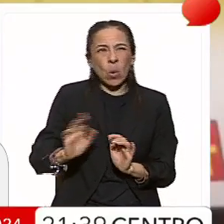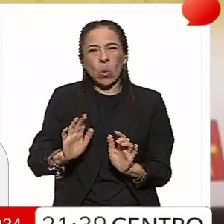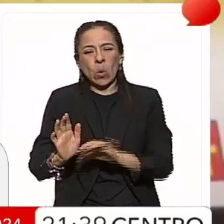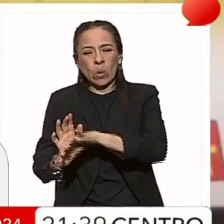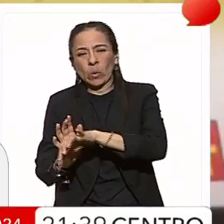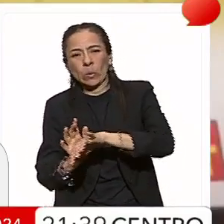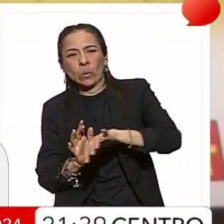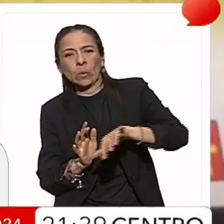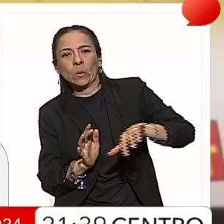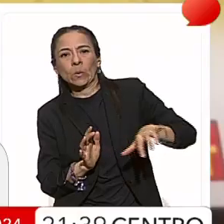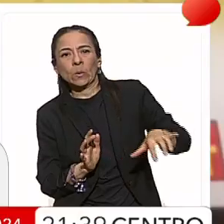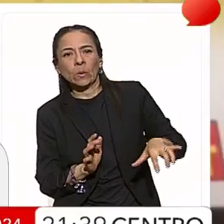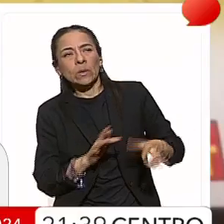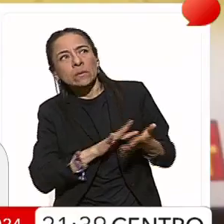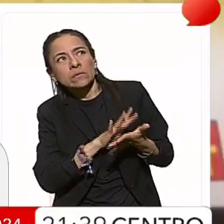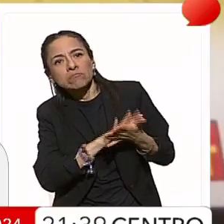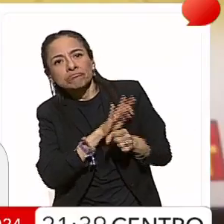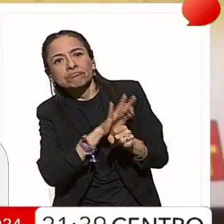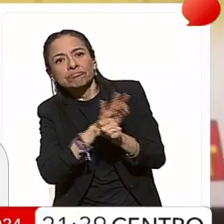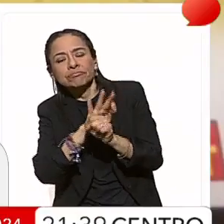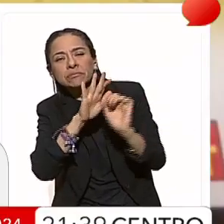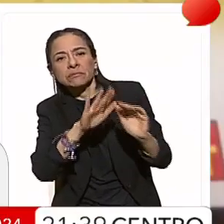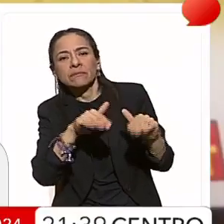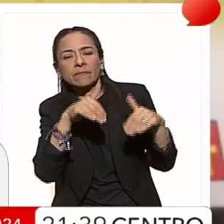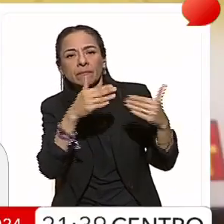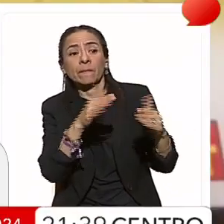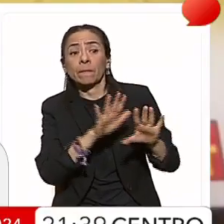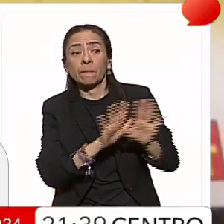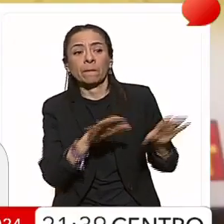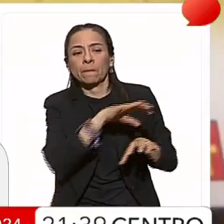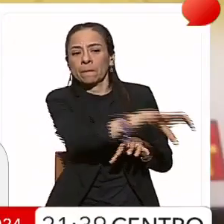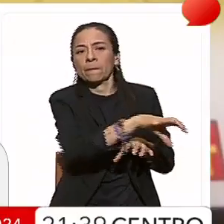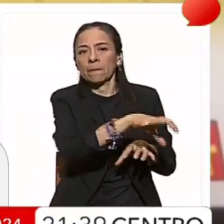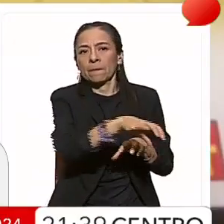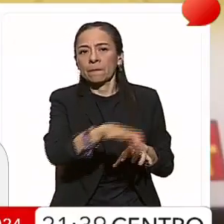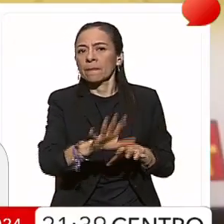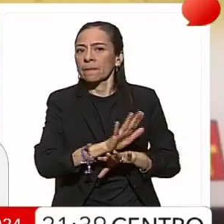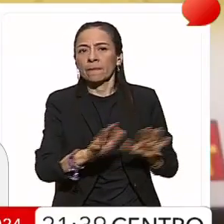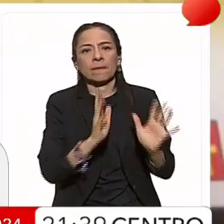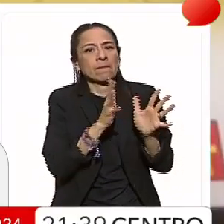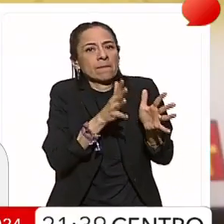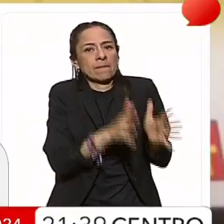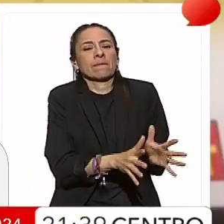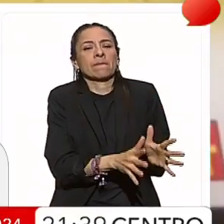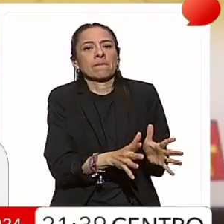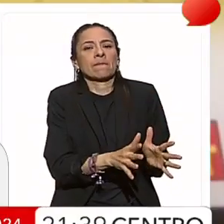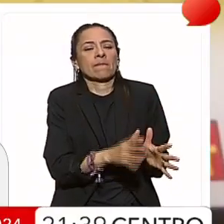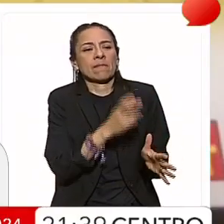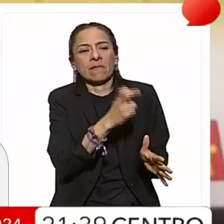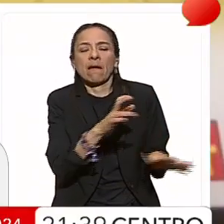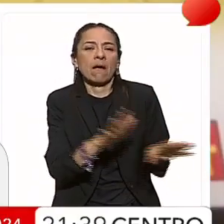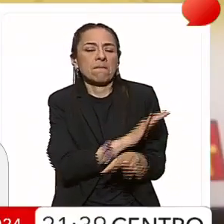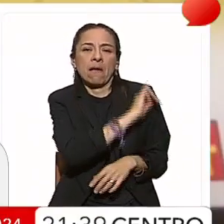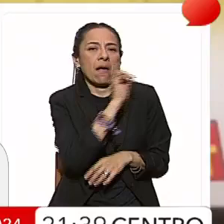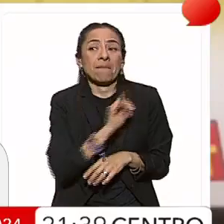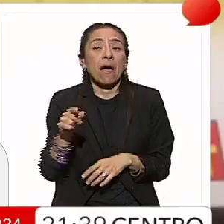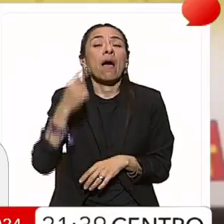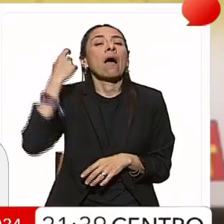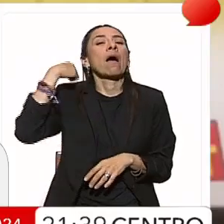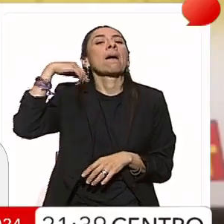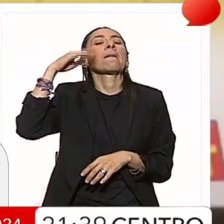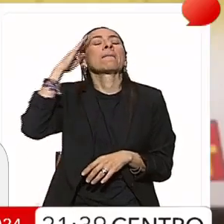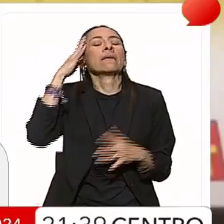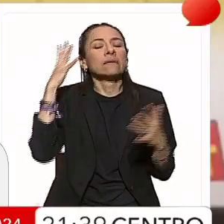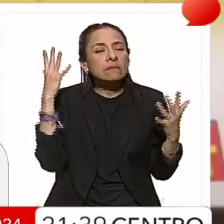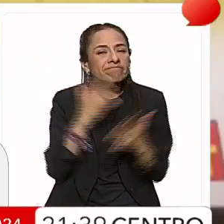que ya no iban a ser tocados, lo cual no es así. Nosotros creemos que estas atribuciones se pueden